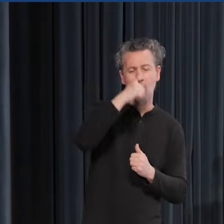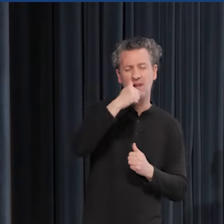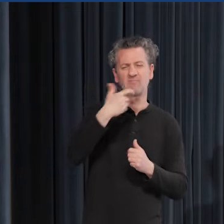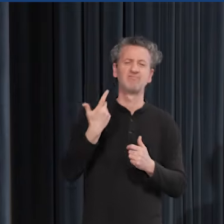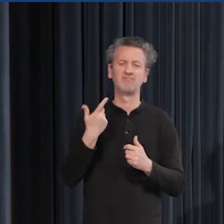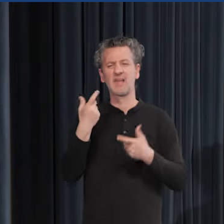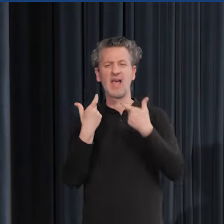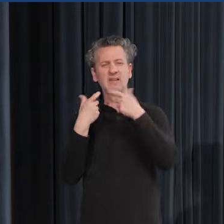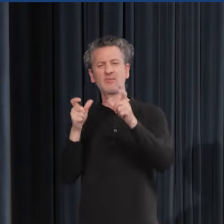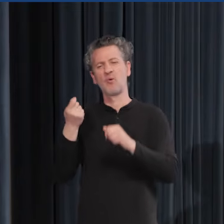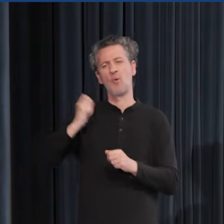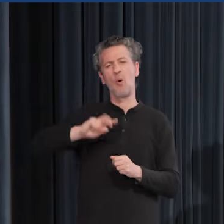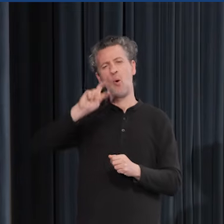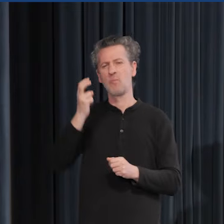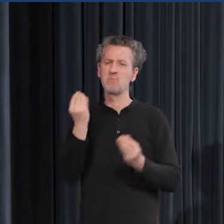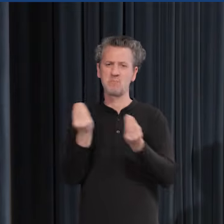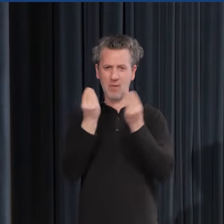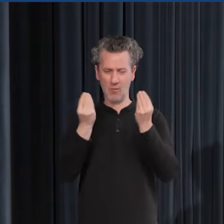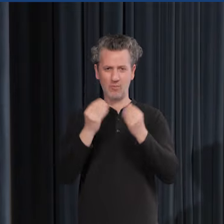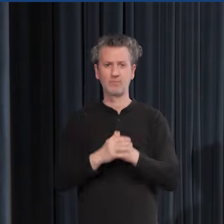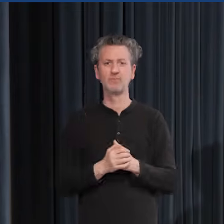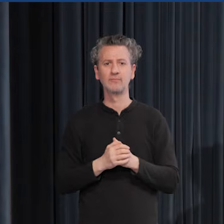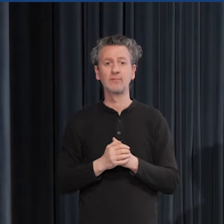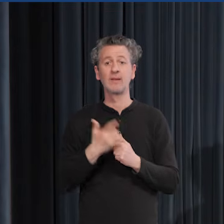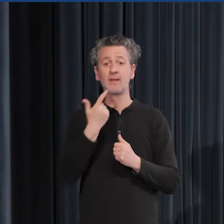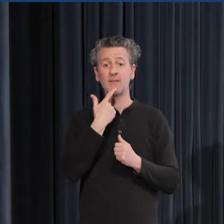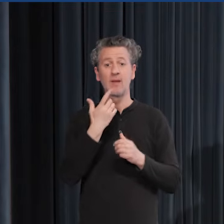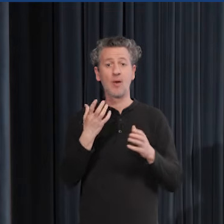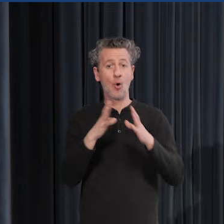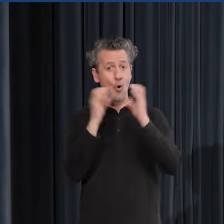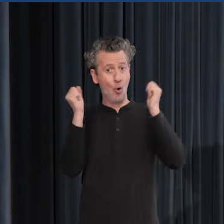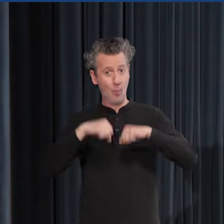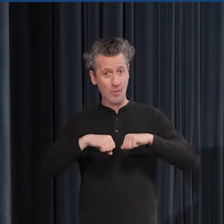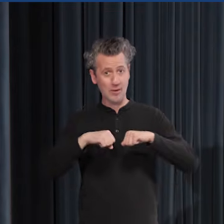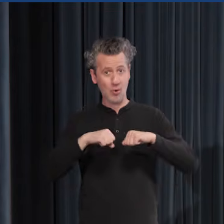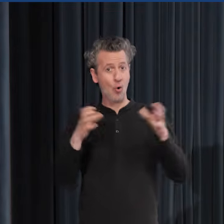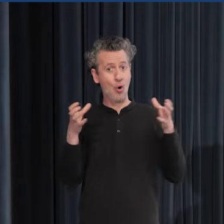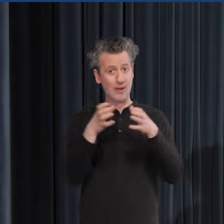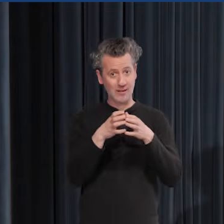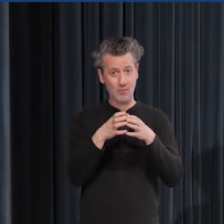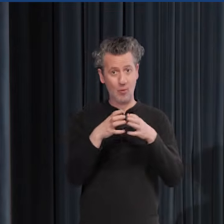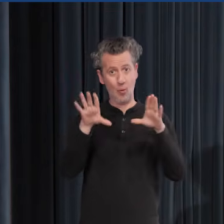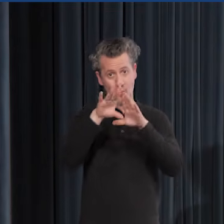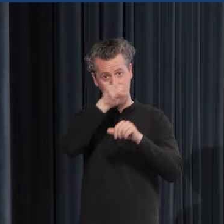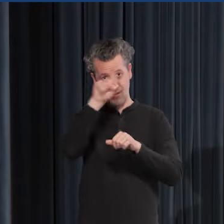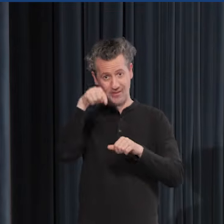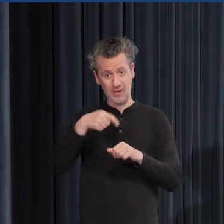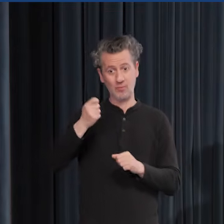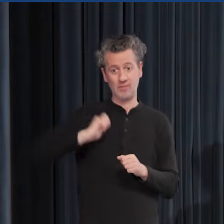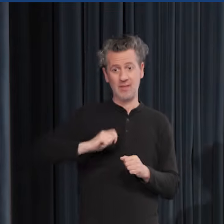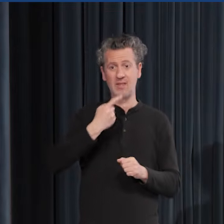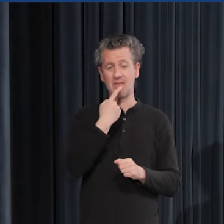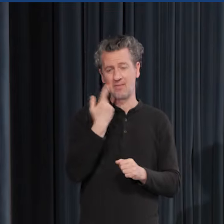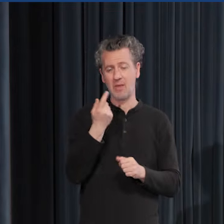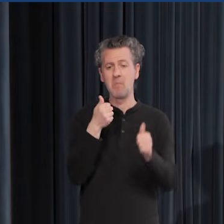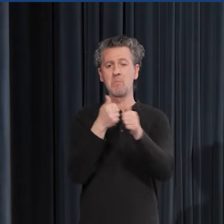otros. Pero si vemos, por ejemplo, el convenio colectivo de la construcción de la Comunidad de Madrid, fija el salario de peón